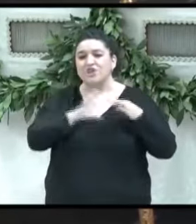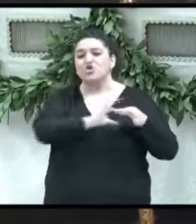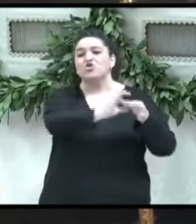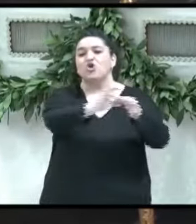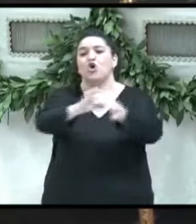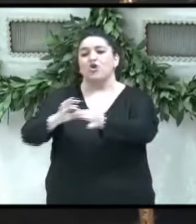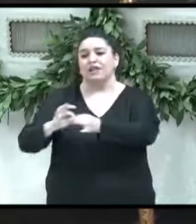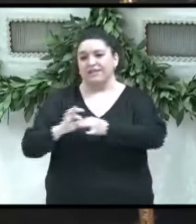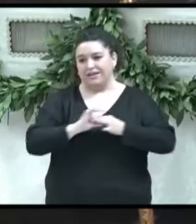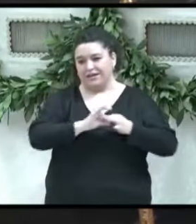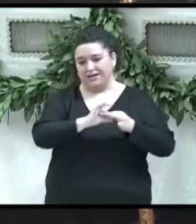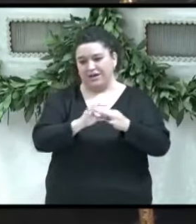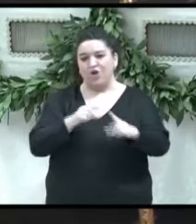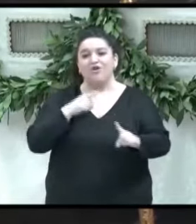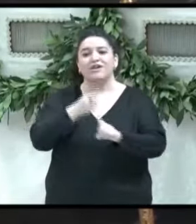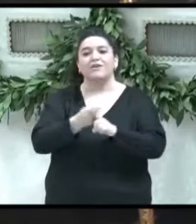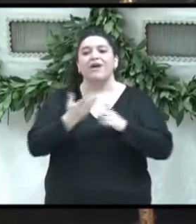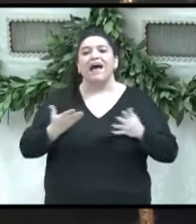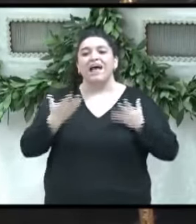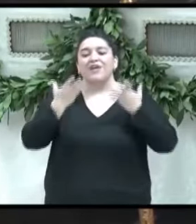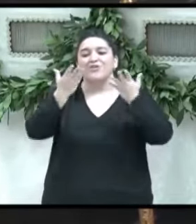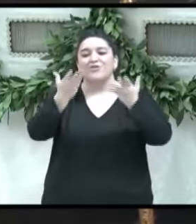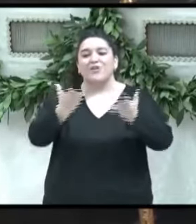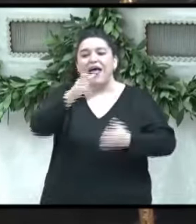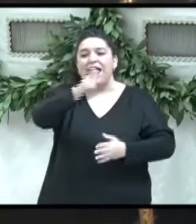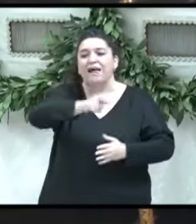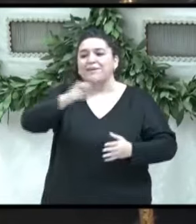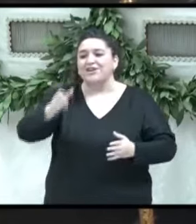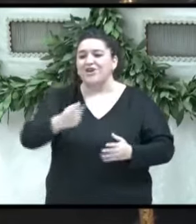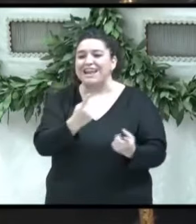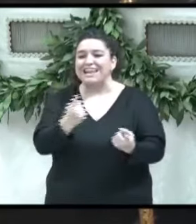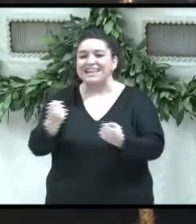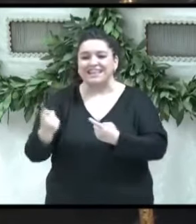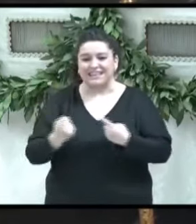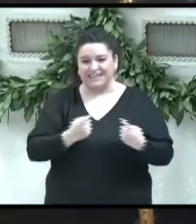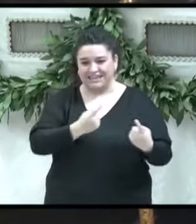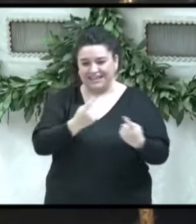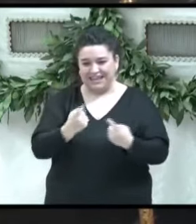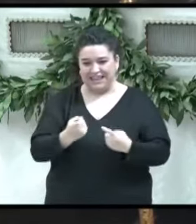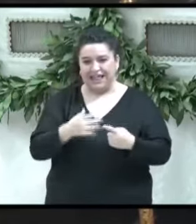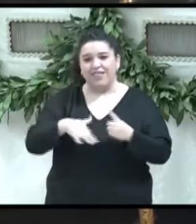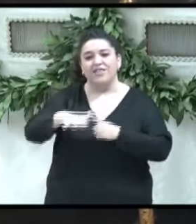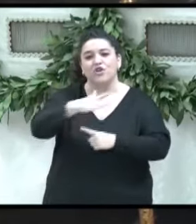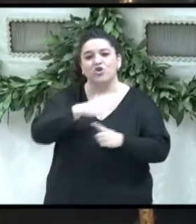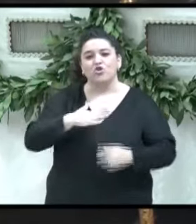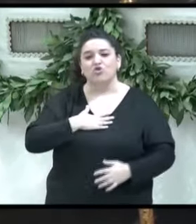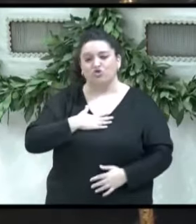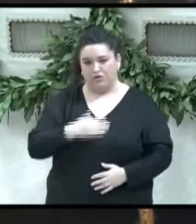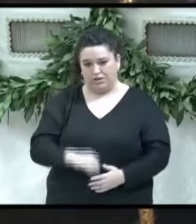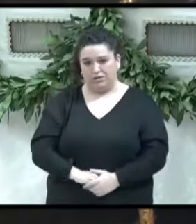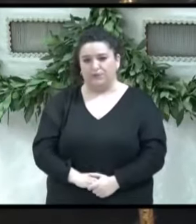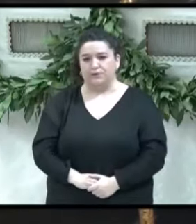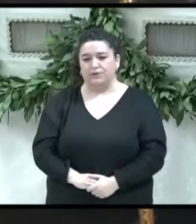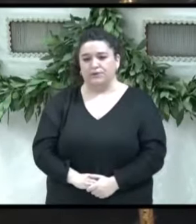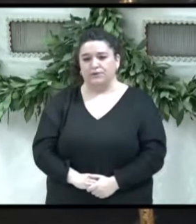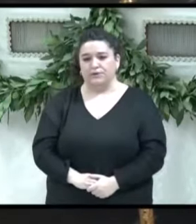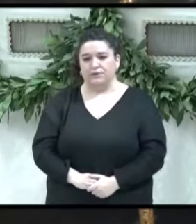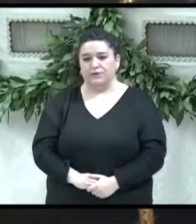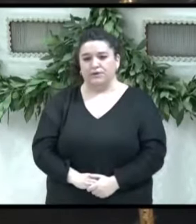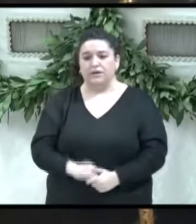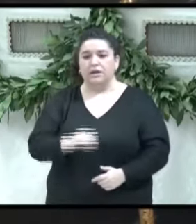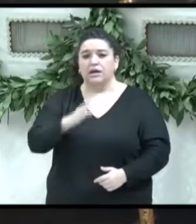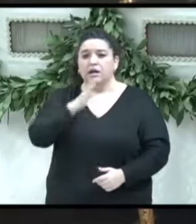solidaria de ayudar aquellos los más necesitados de nuestro entorno hemos